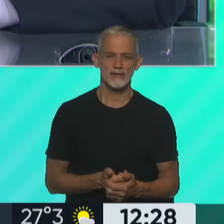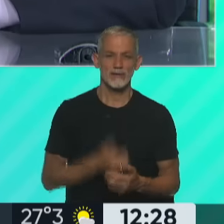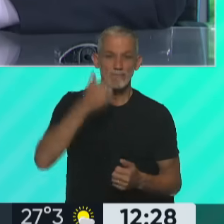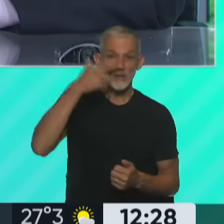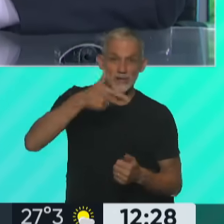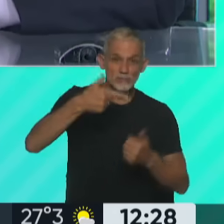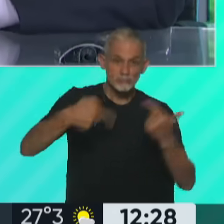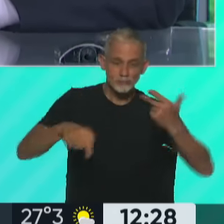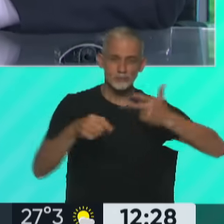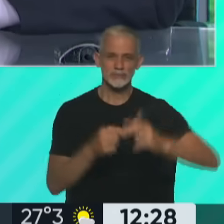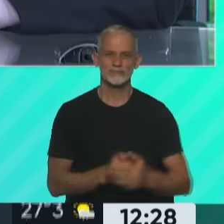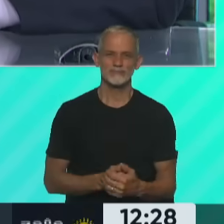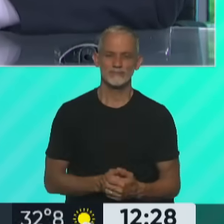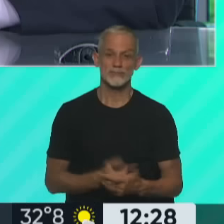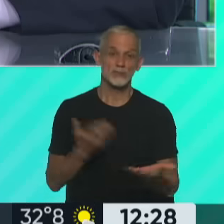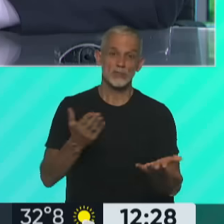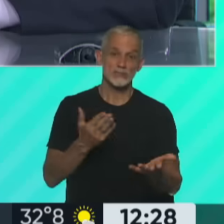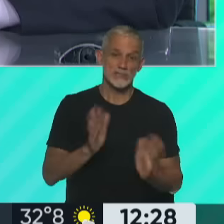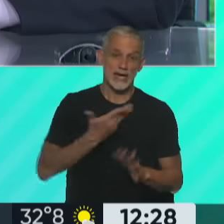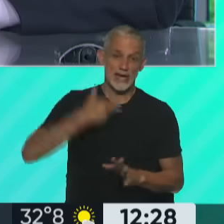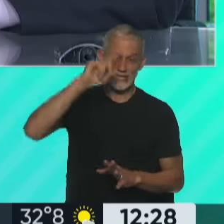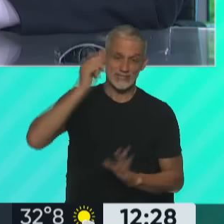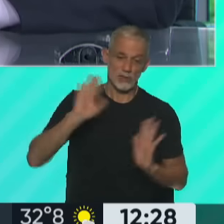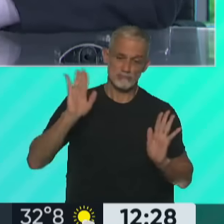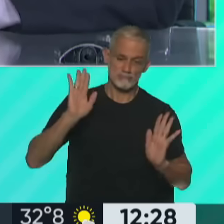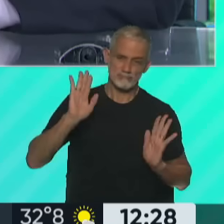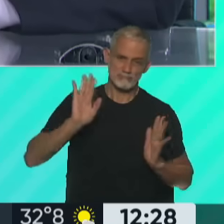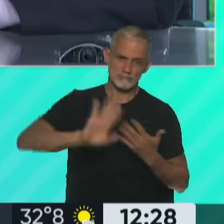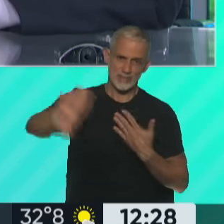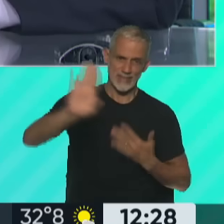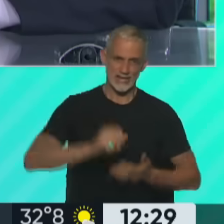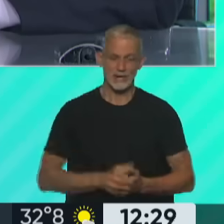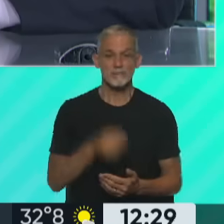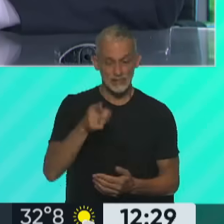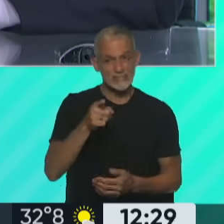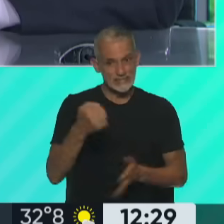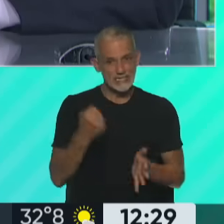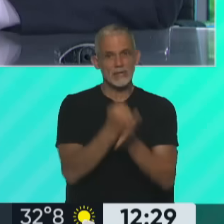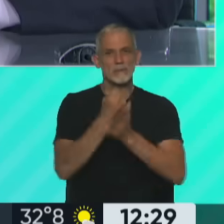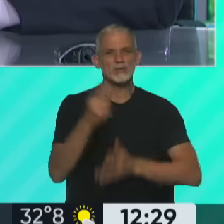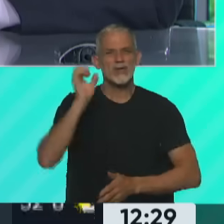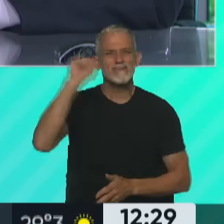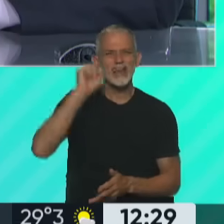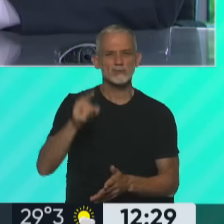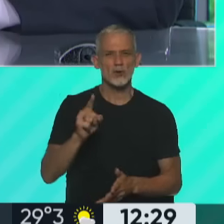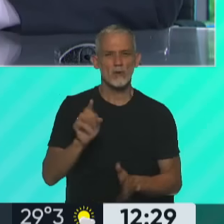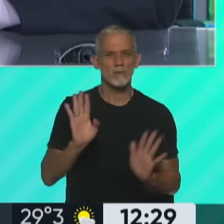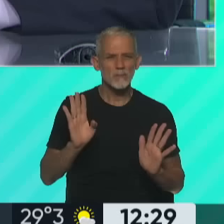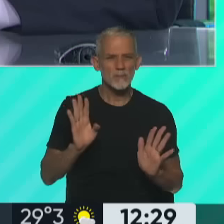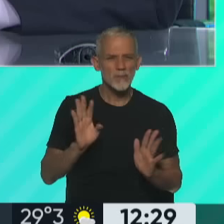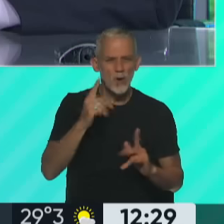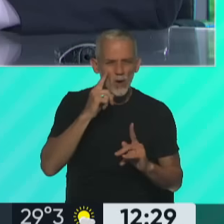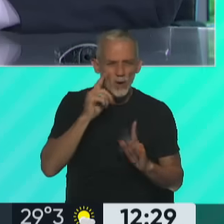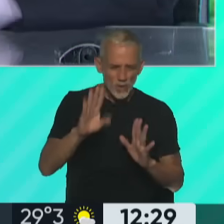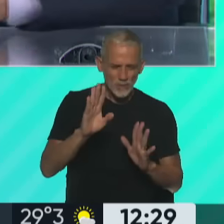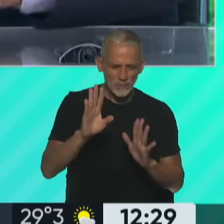decir, los combustibles, ya sin la participación del Estado. Eso también es un impacto inflacionario, pero repito,